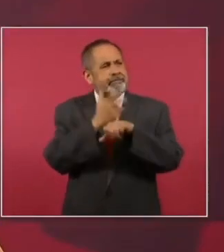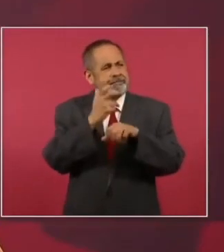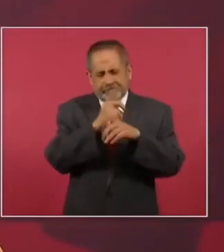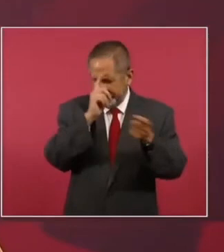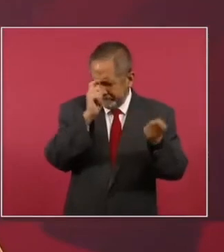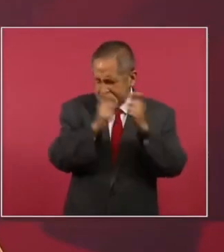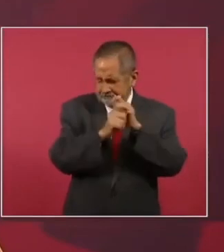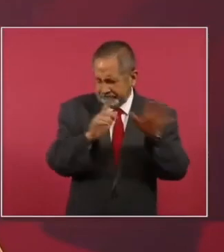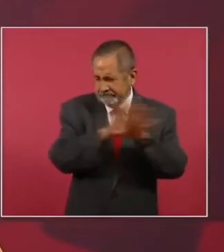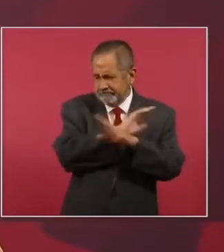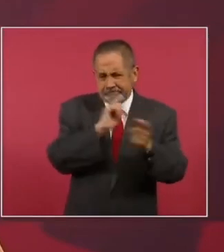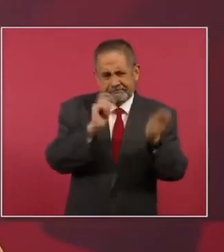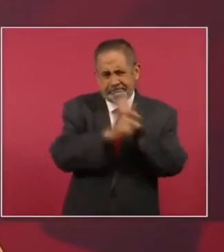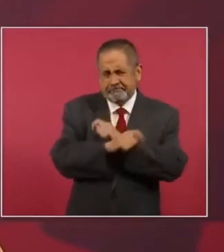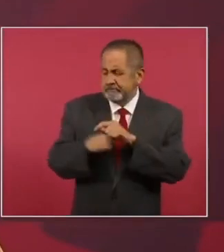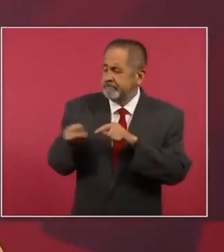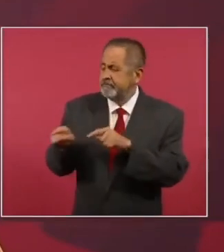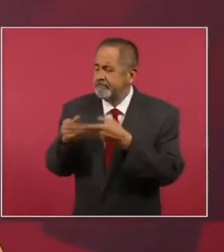Unidos,